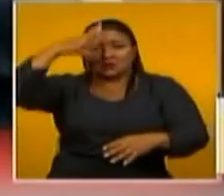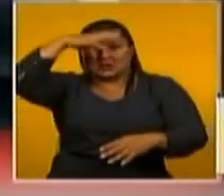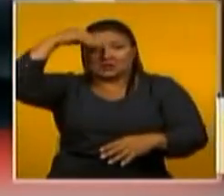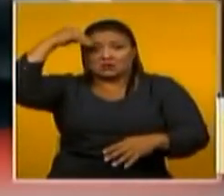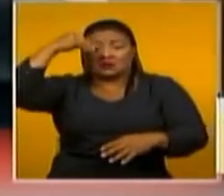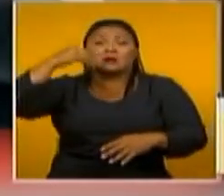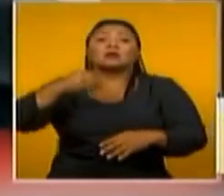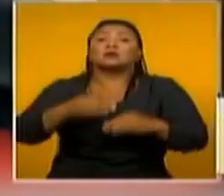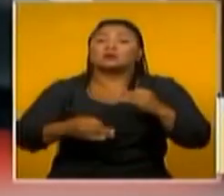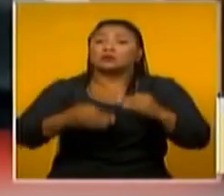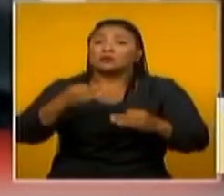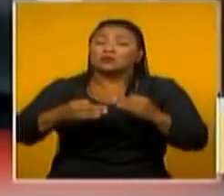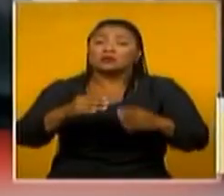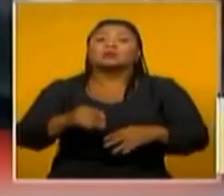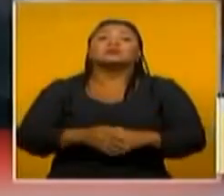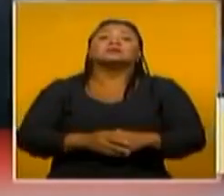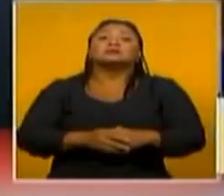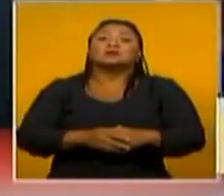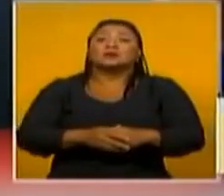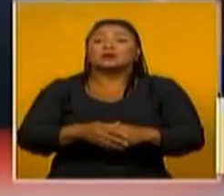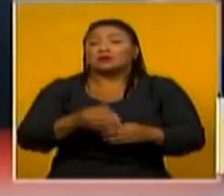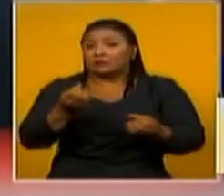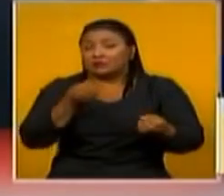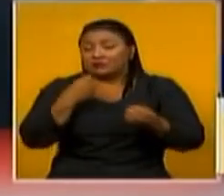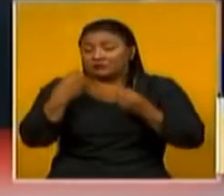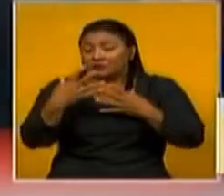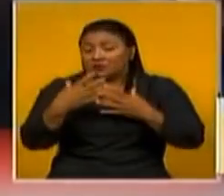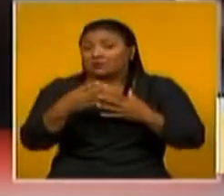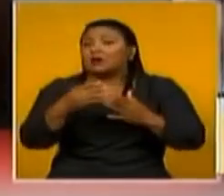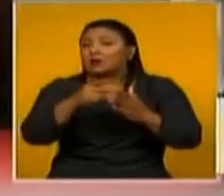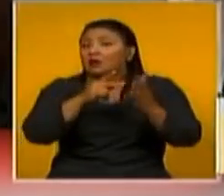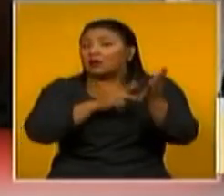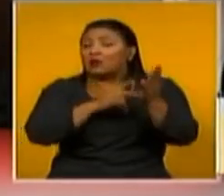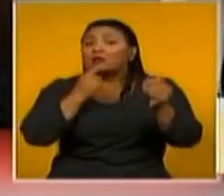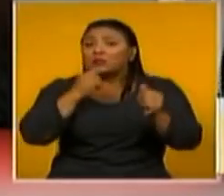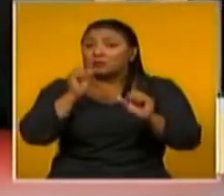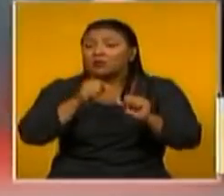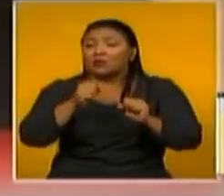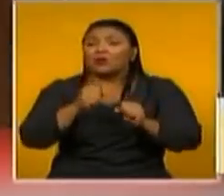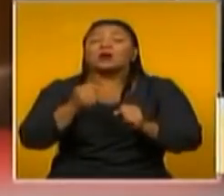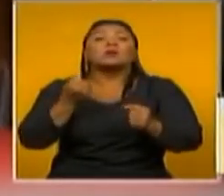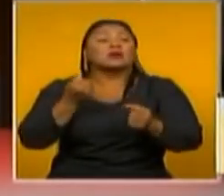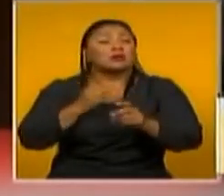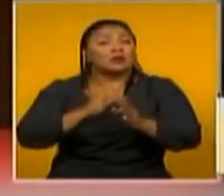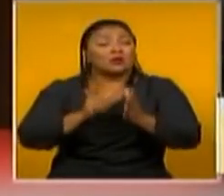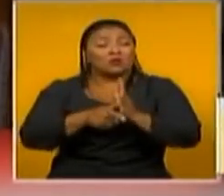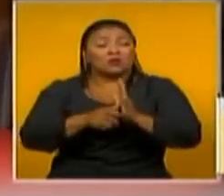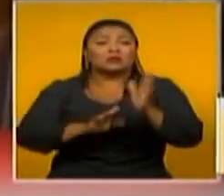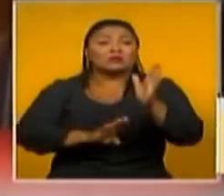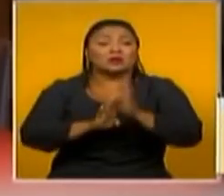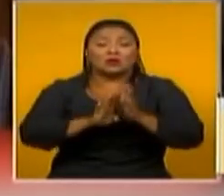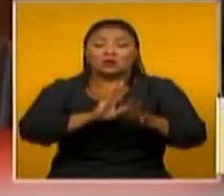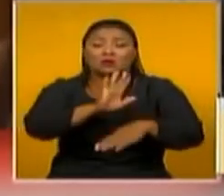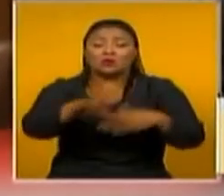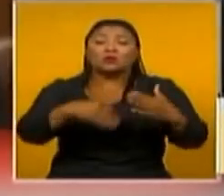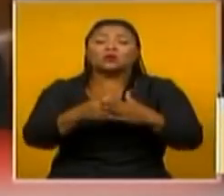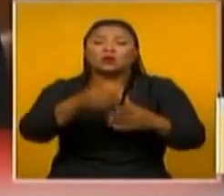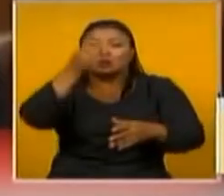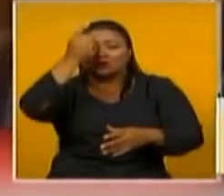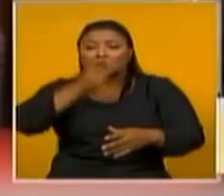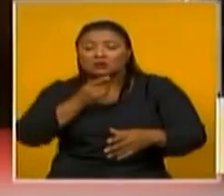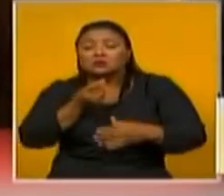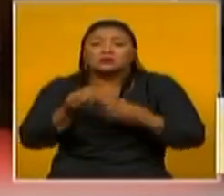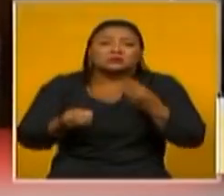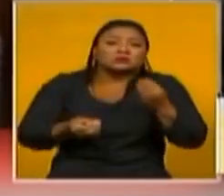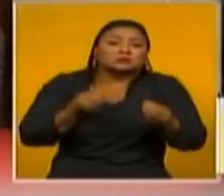de distrito de Estados Unidos dictaminó que el programa debe permanecer en vigor mientras se desarrolla el litigio sobre la decisión de